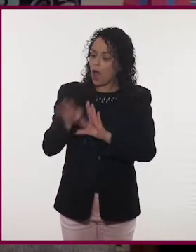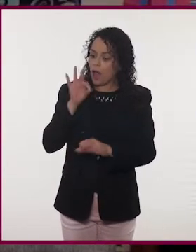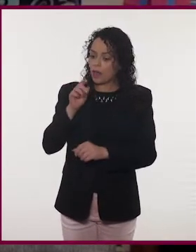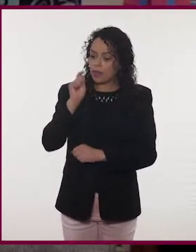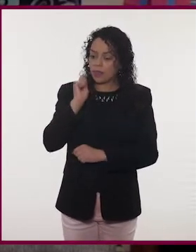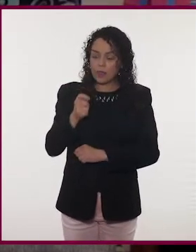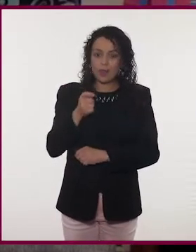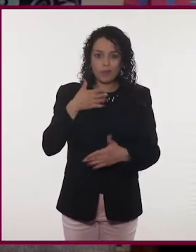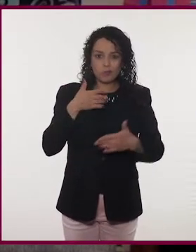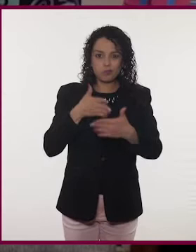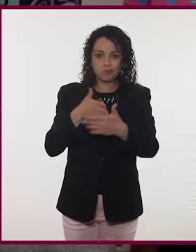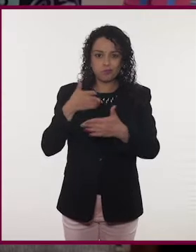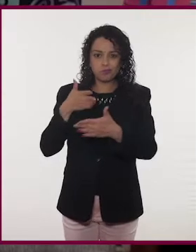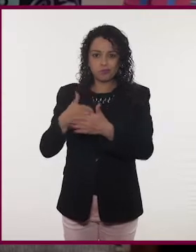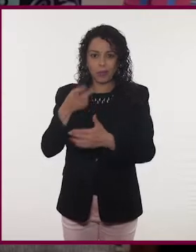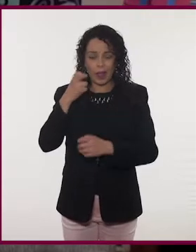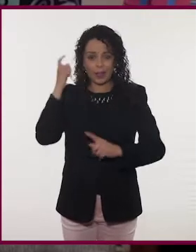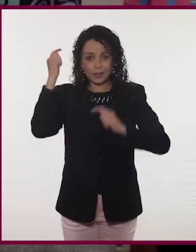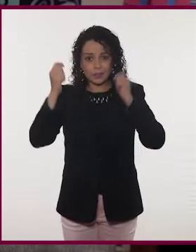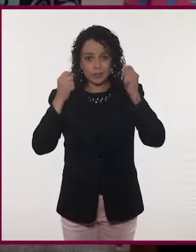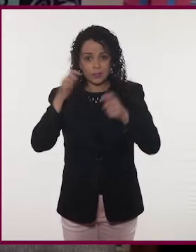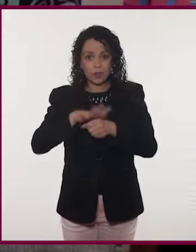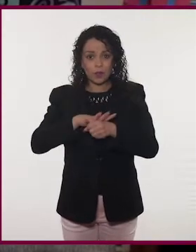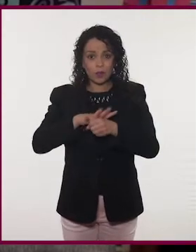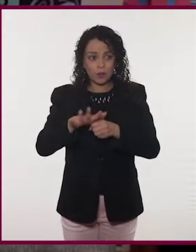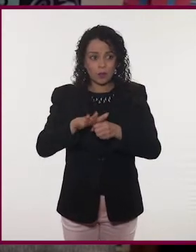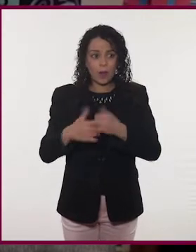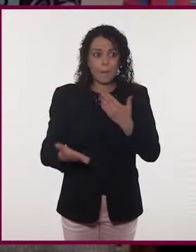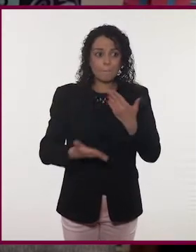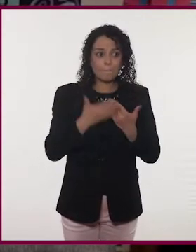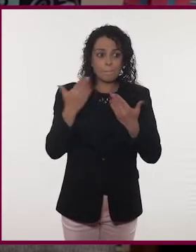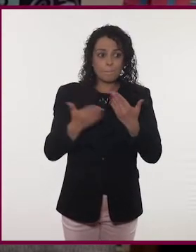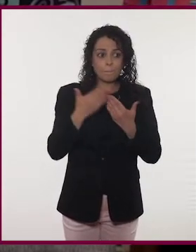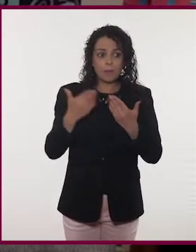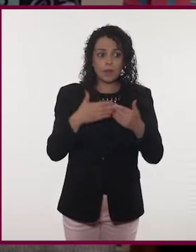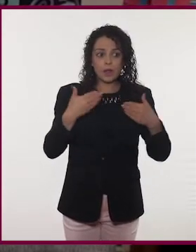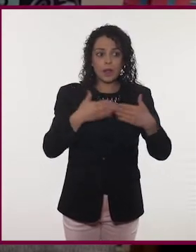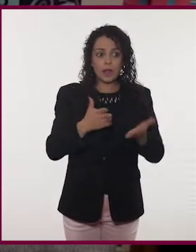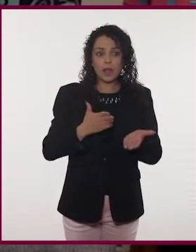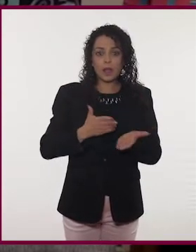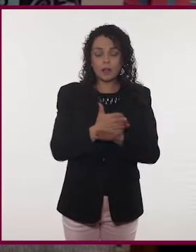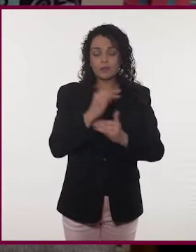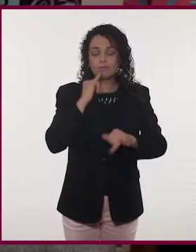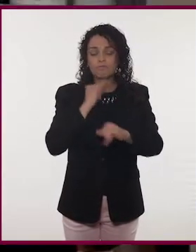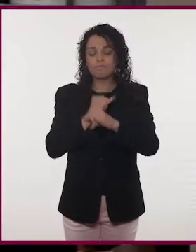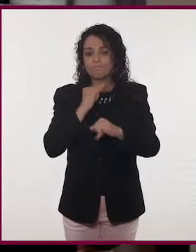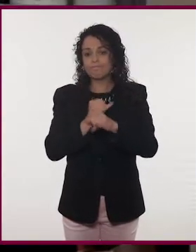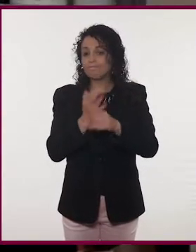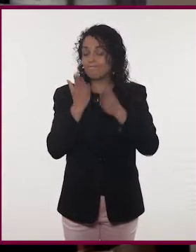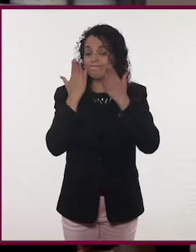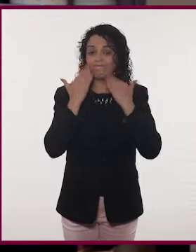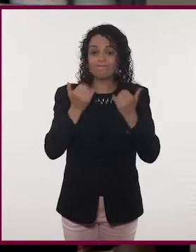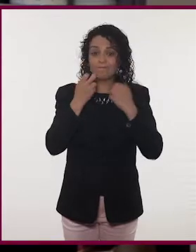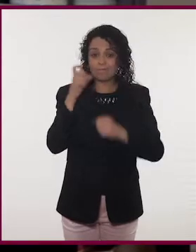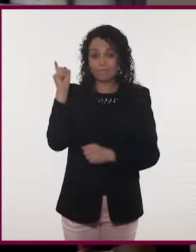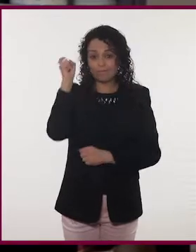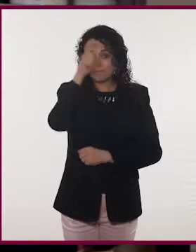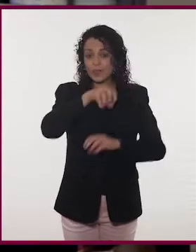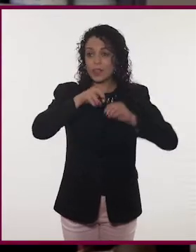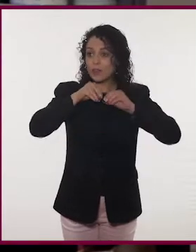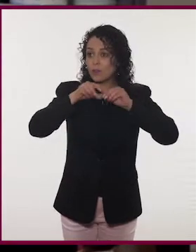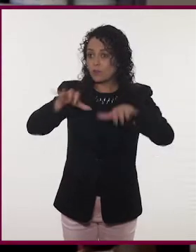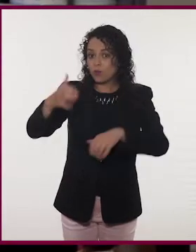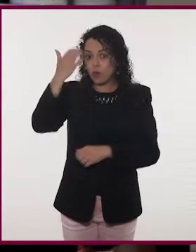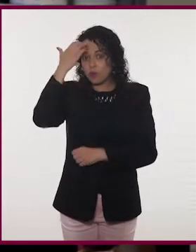principales limitantes de este tipo de turismo es el poco o casi nulo acceso que se tiene a internet, lo que dificulta la difusión